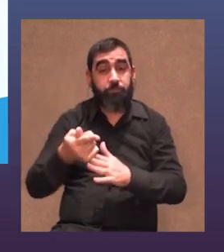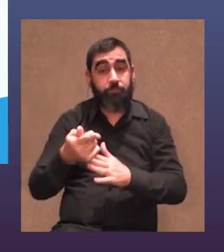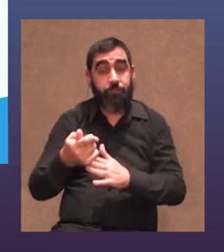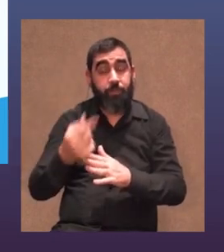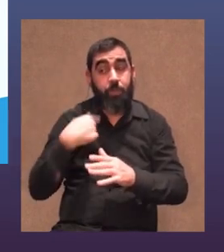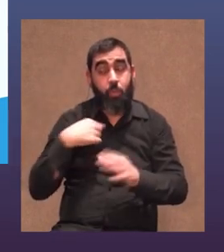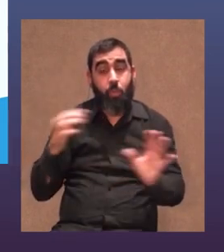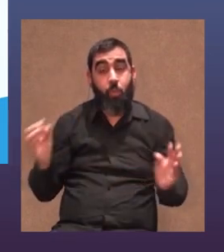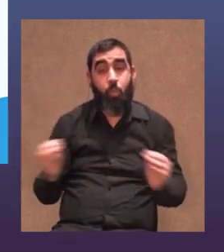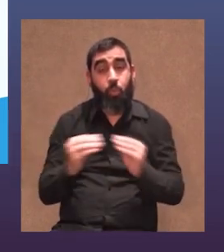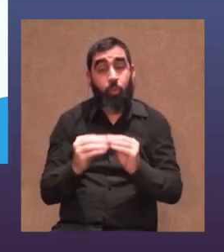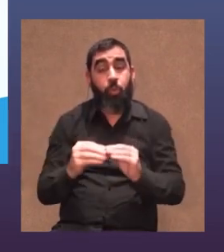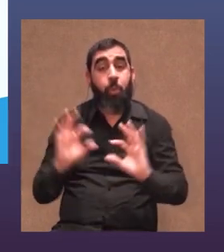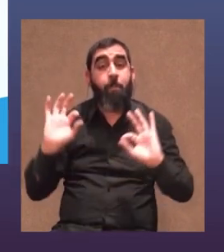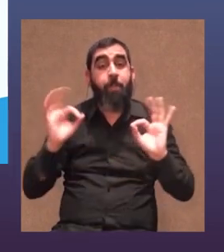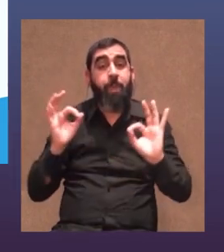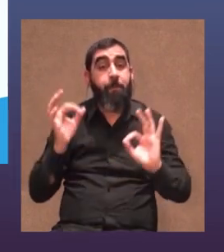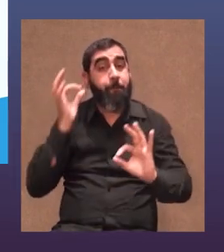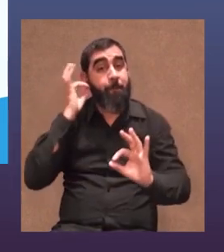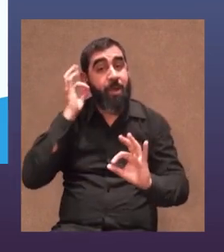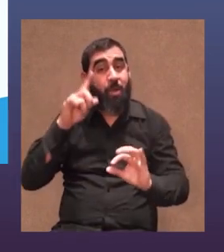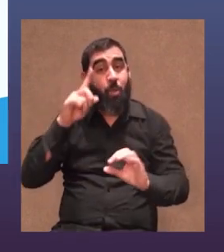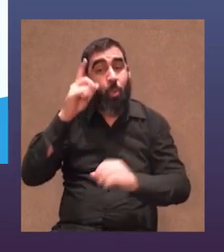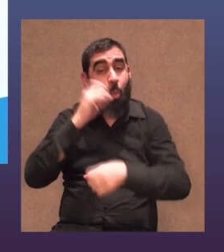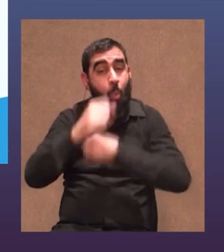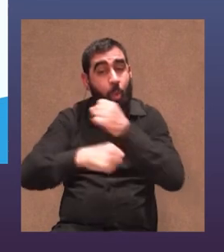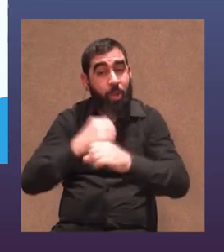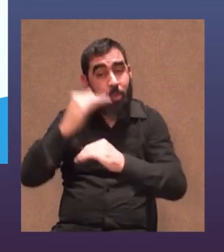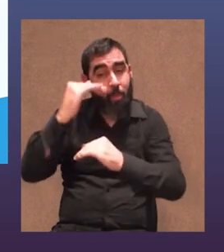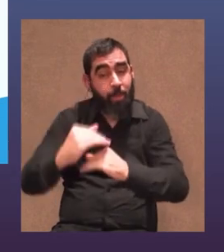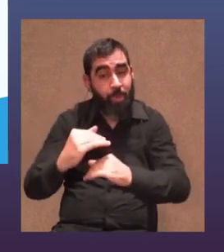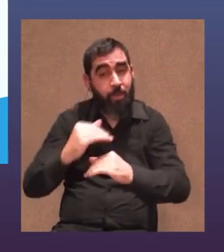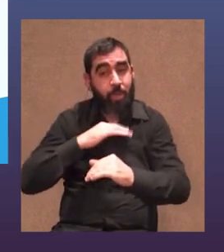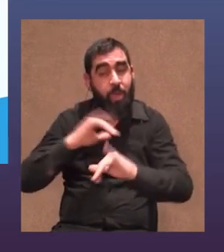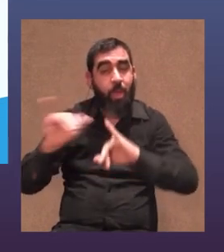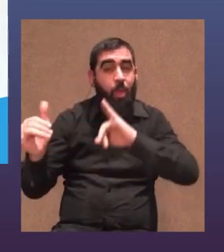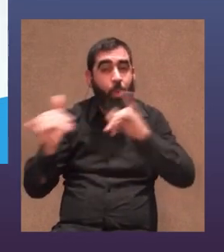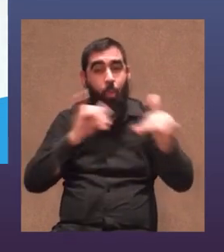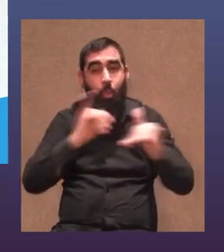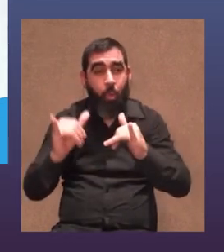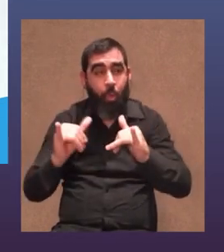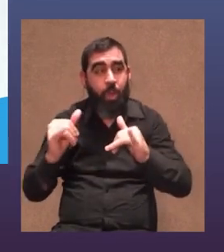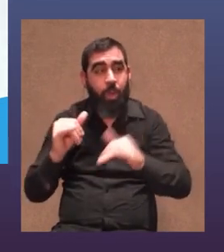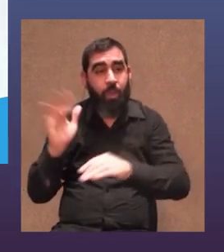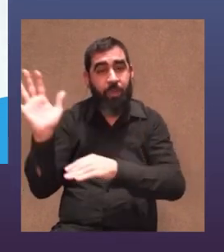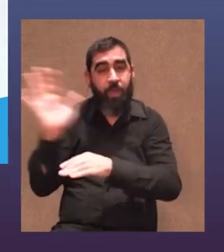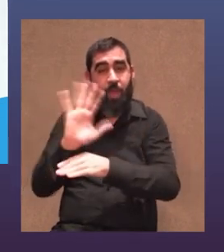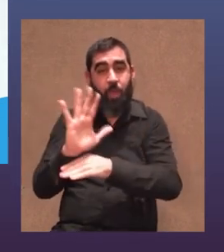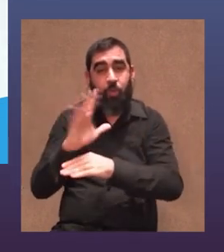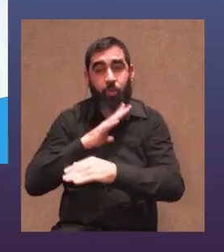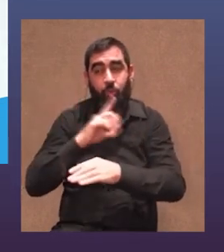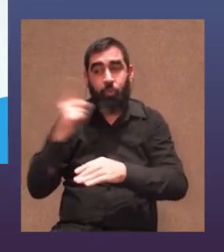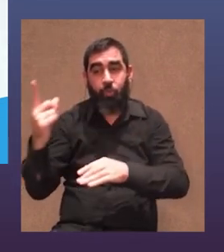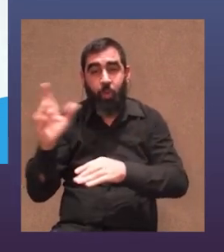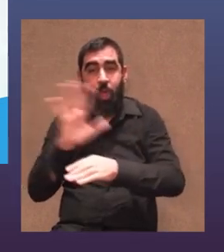con mi hermana, un año menor, después jugábamos a Píramo y Tisbe,